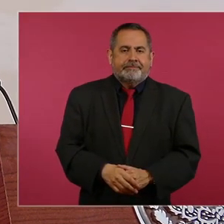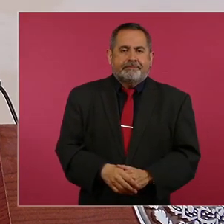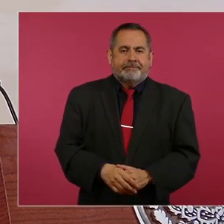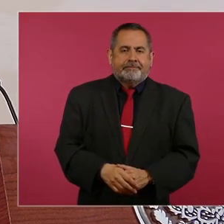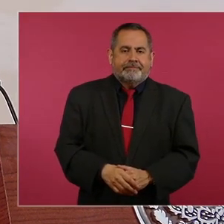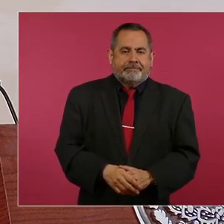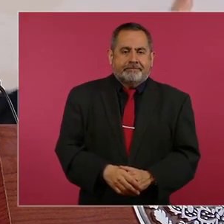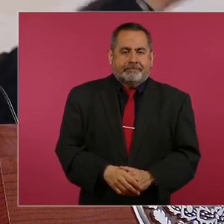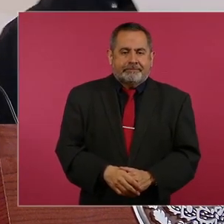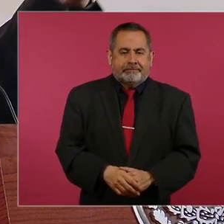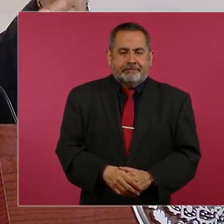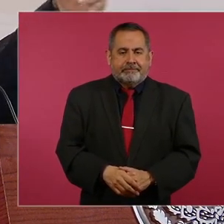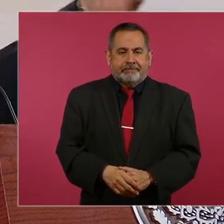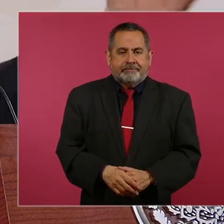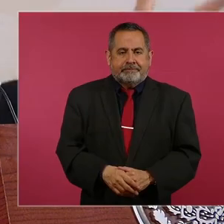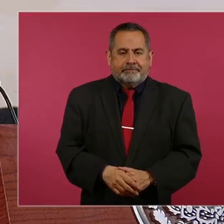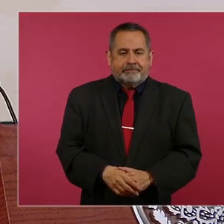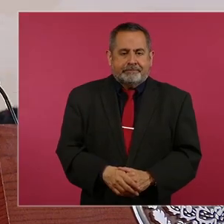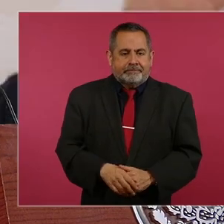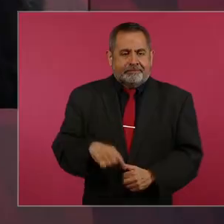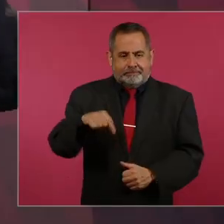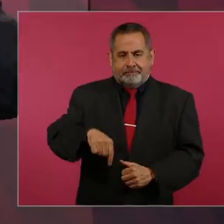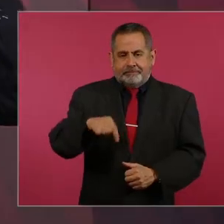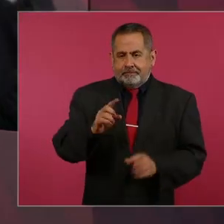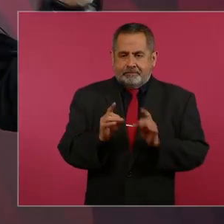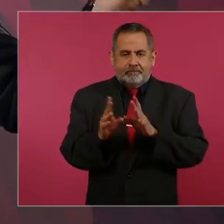Hubo un hecho aquí